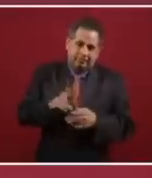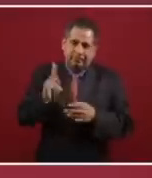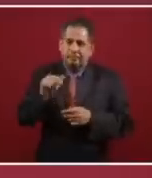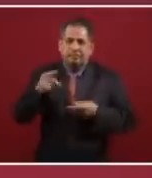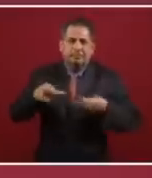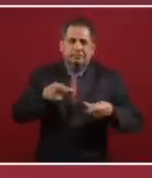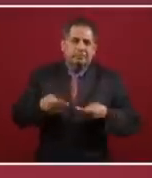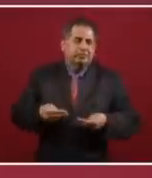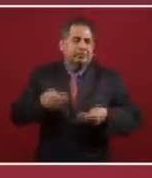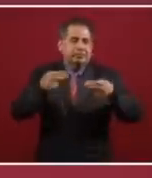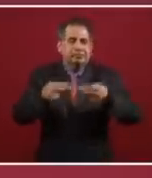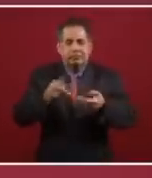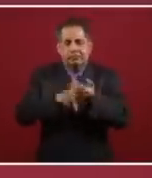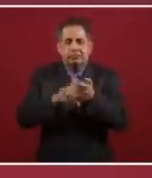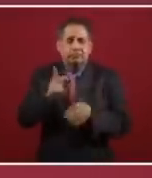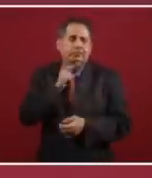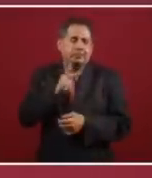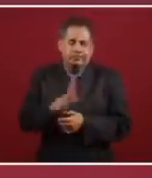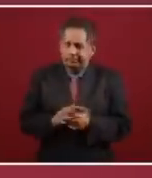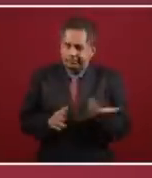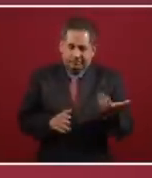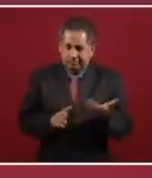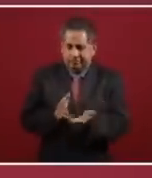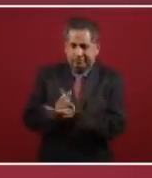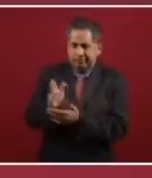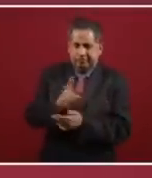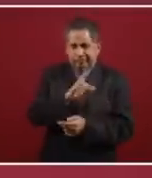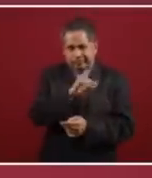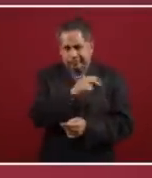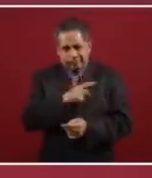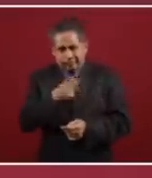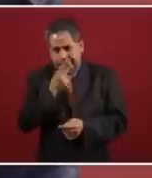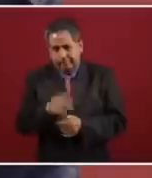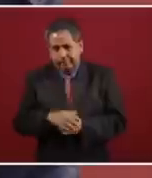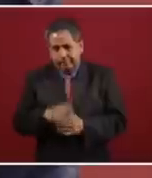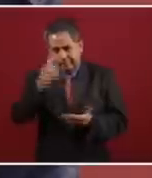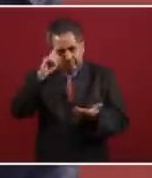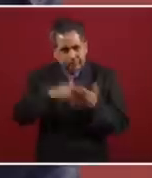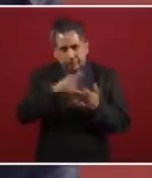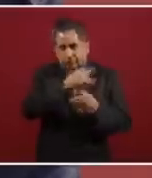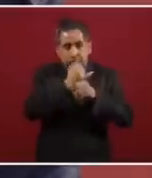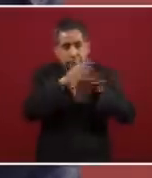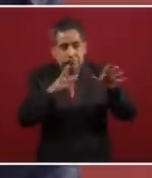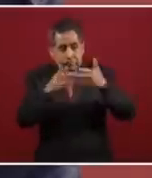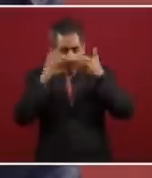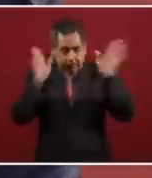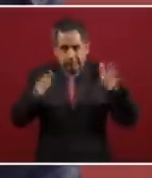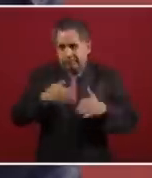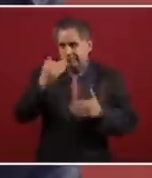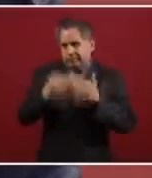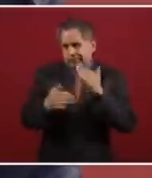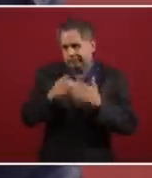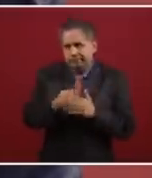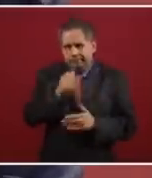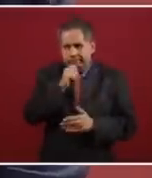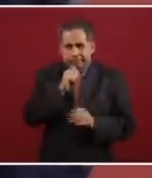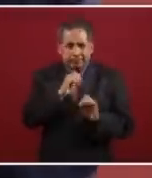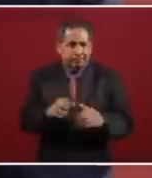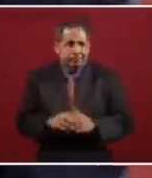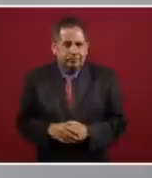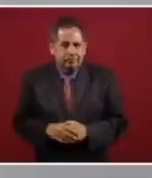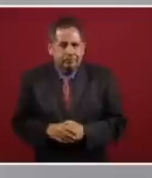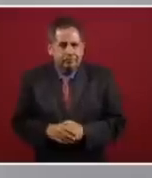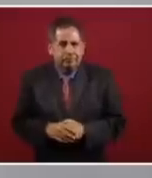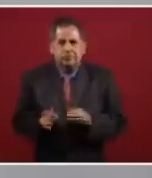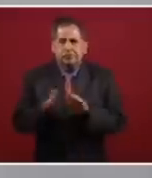de negocio de Pemex en la actualidad. Yo creo que no tienen toda la información. ¿Cómo estará